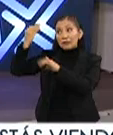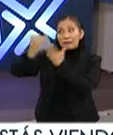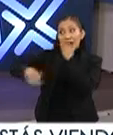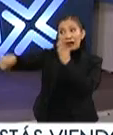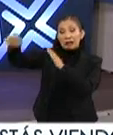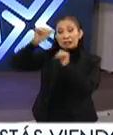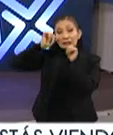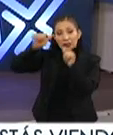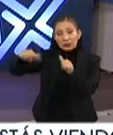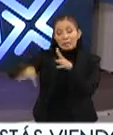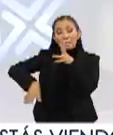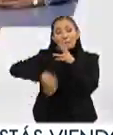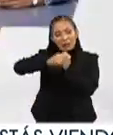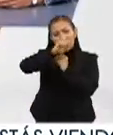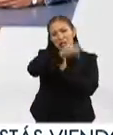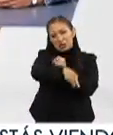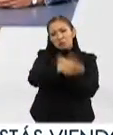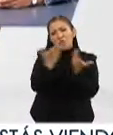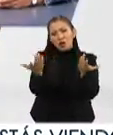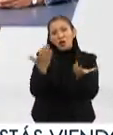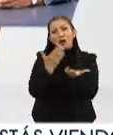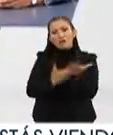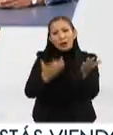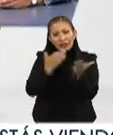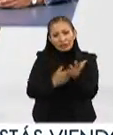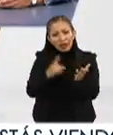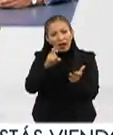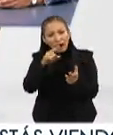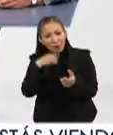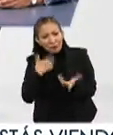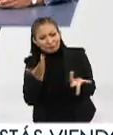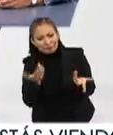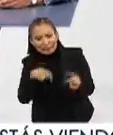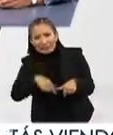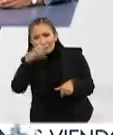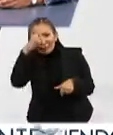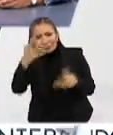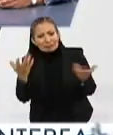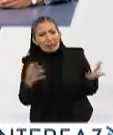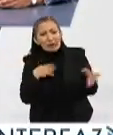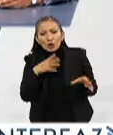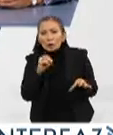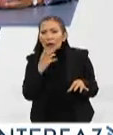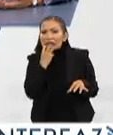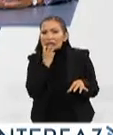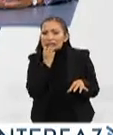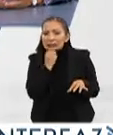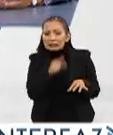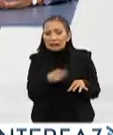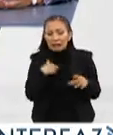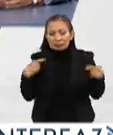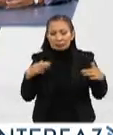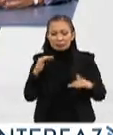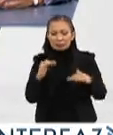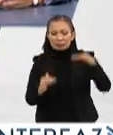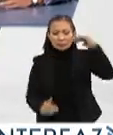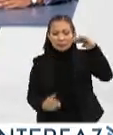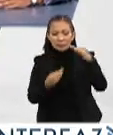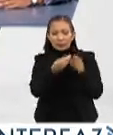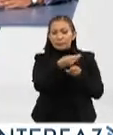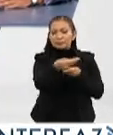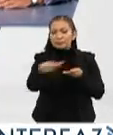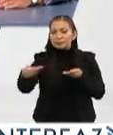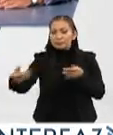tenemos. Adicionalmente, pues la escasez hídrica que tenemos a nivel nacional, hay una disparidad en la